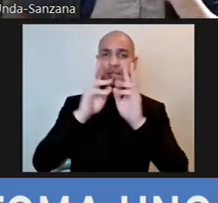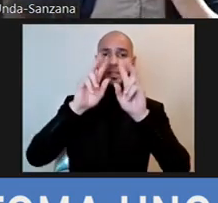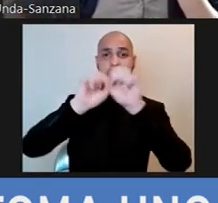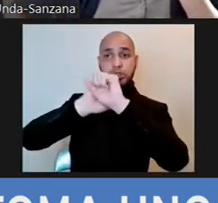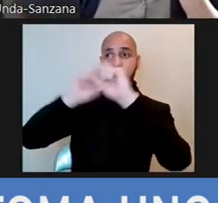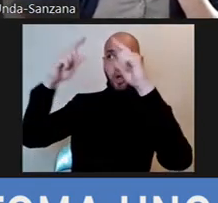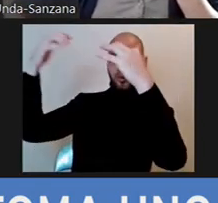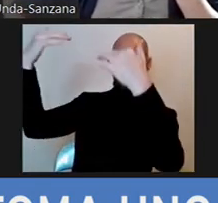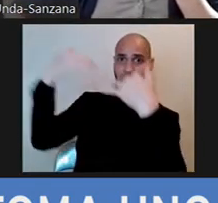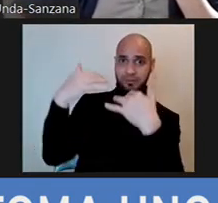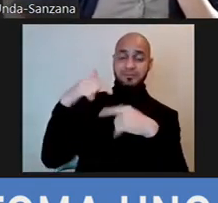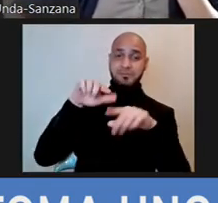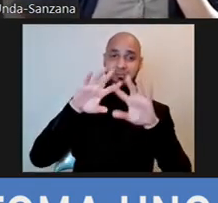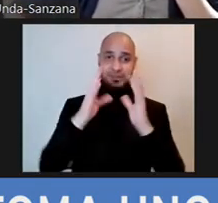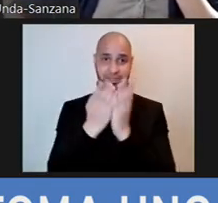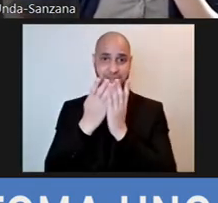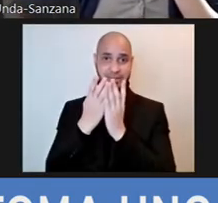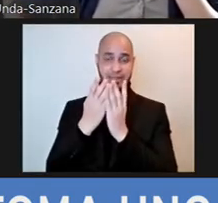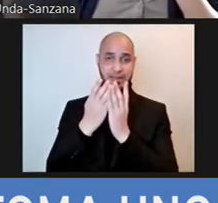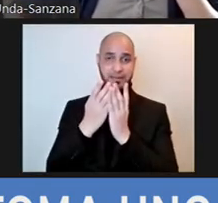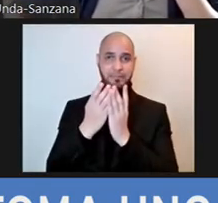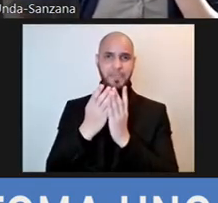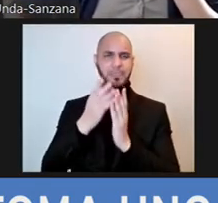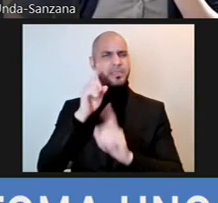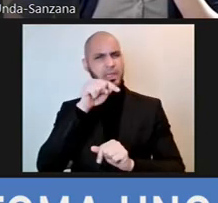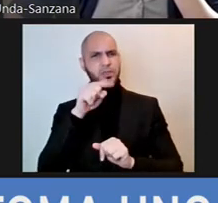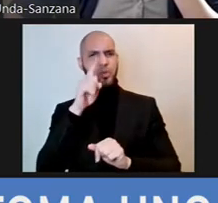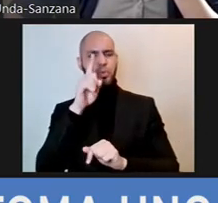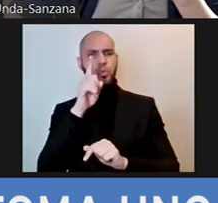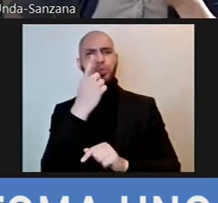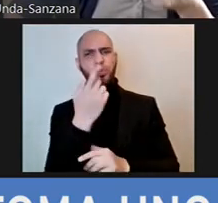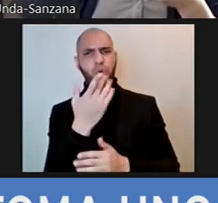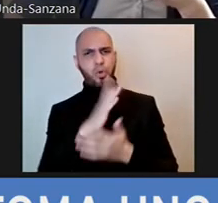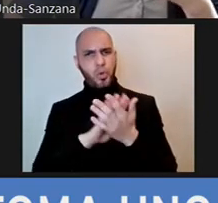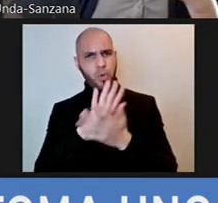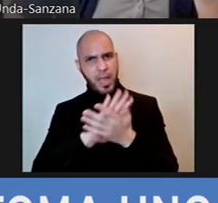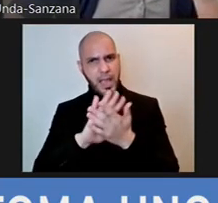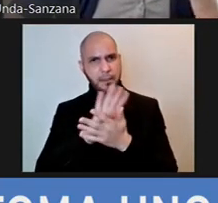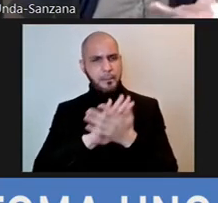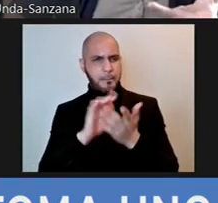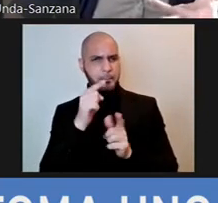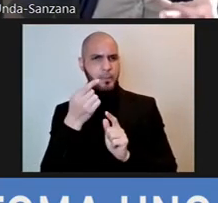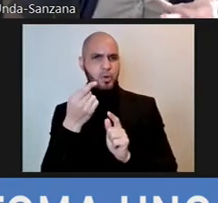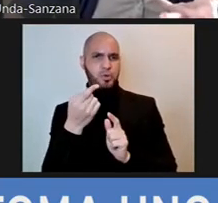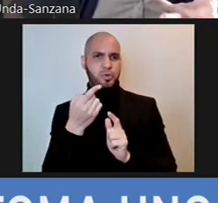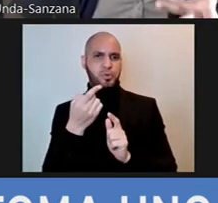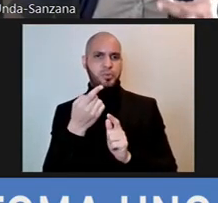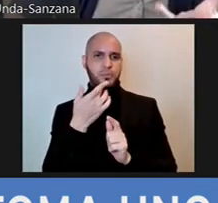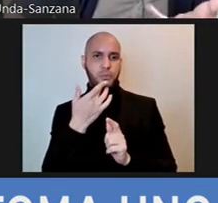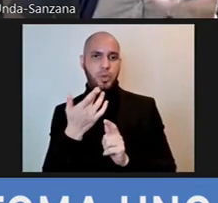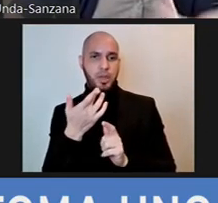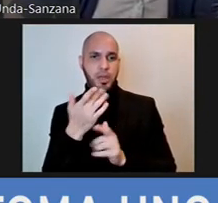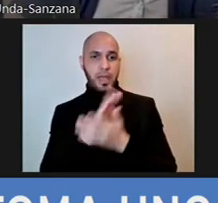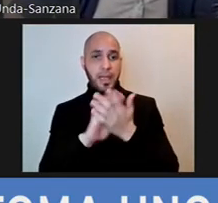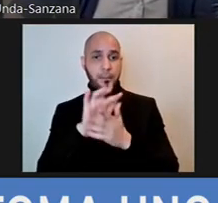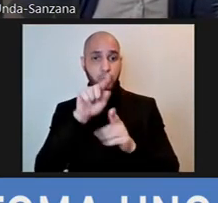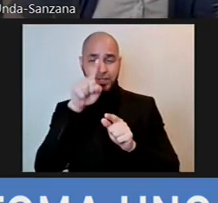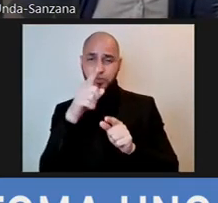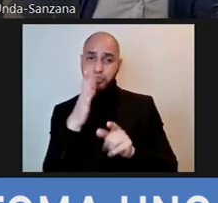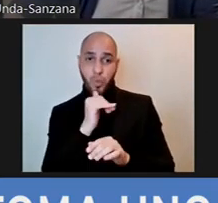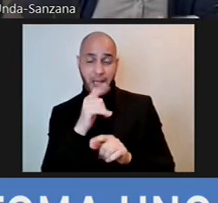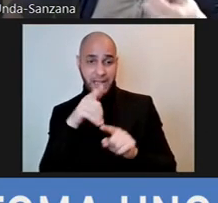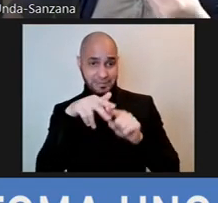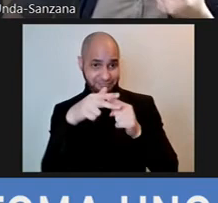solar, como ya dijimos, y esto es uno de esos ejemplos en los cuales si el instrumento